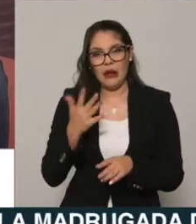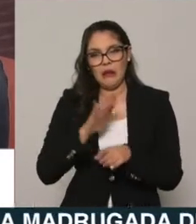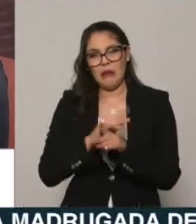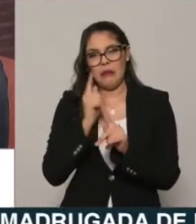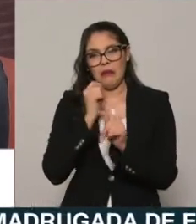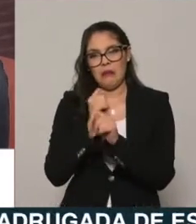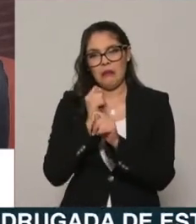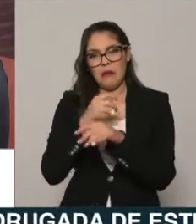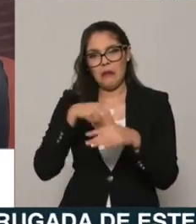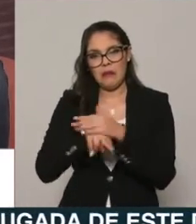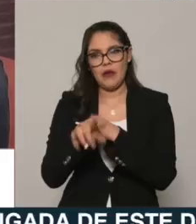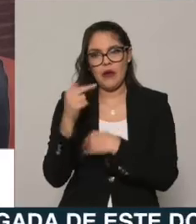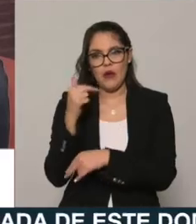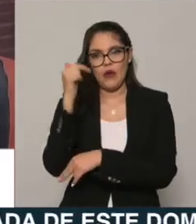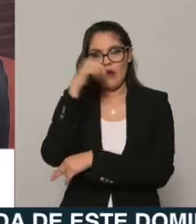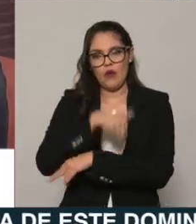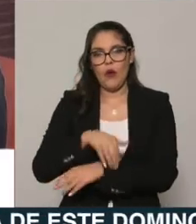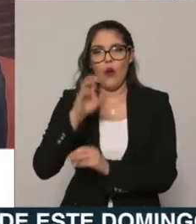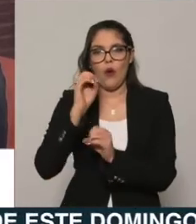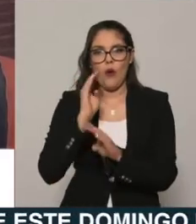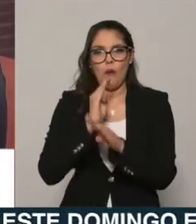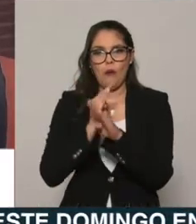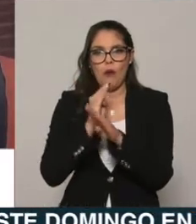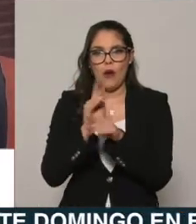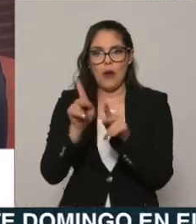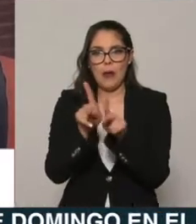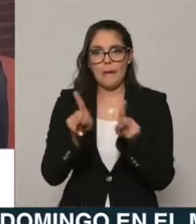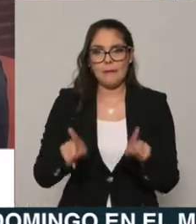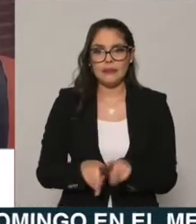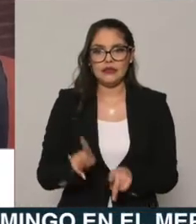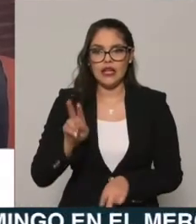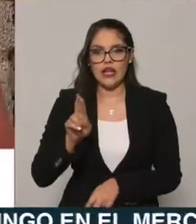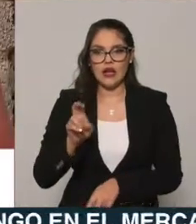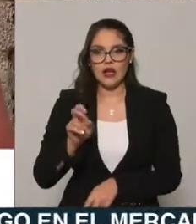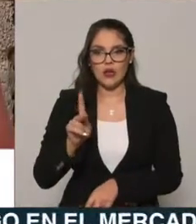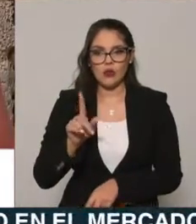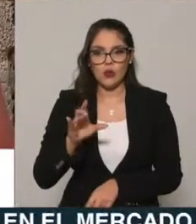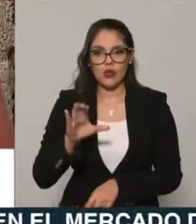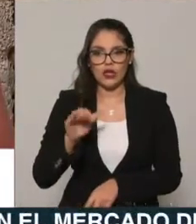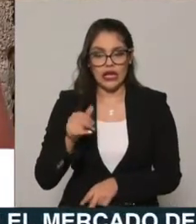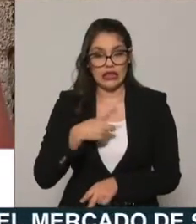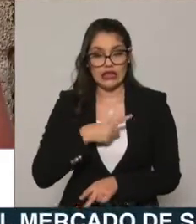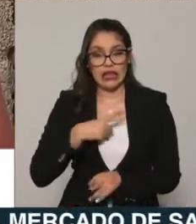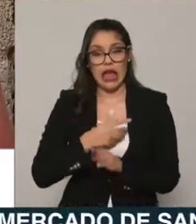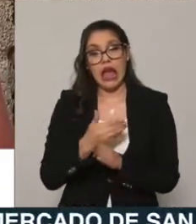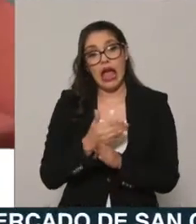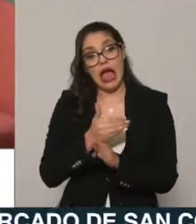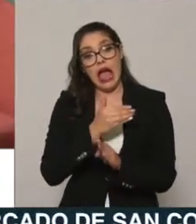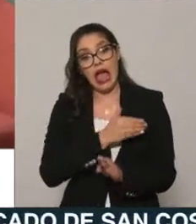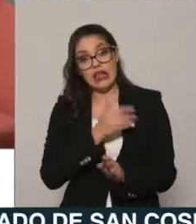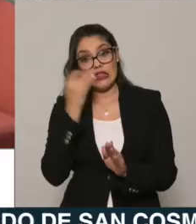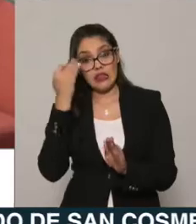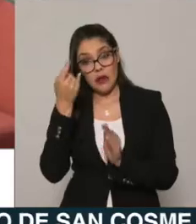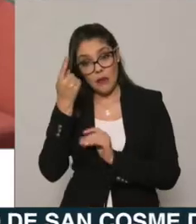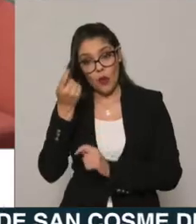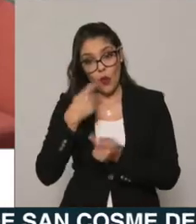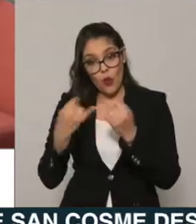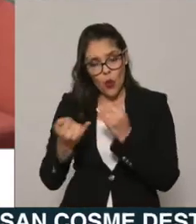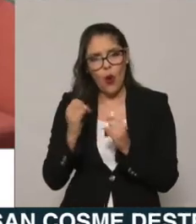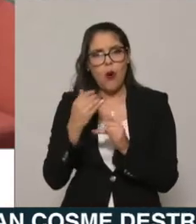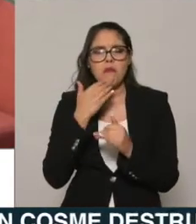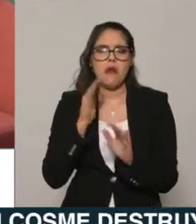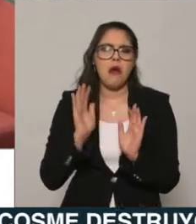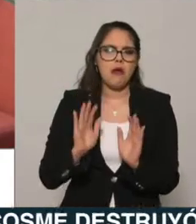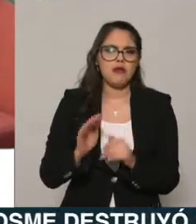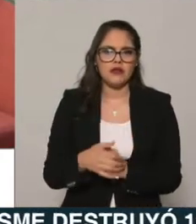el Metro Revolución o el Metrobús Plaza de la República. ¿Hay que llegar con tiempo para hacer este intercambio de juguetes?